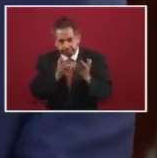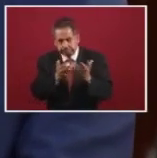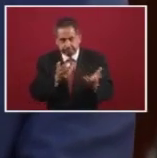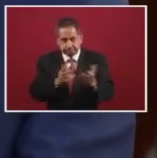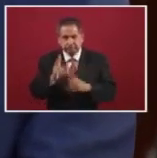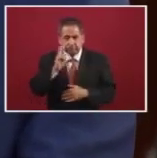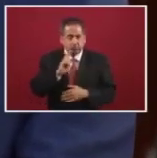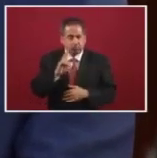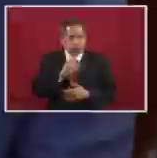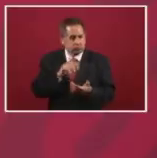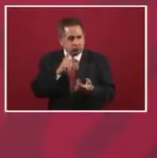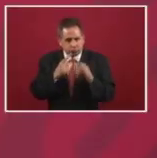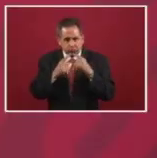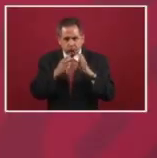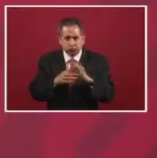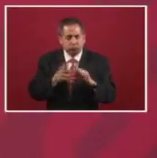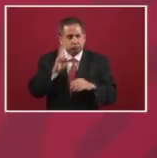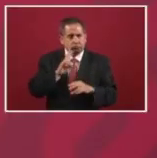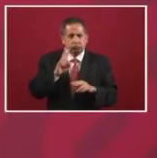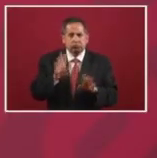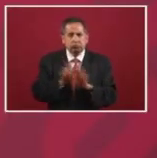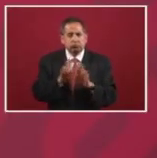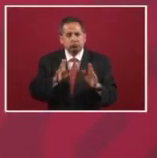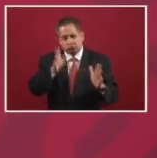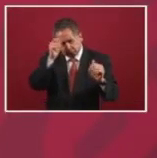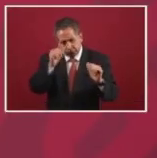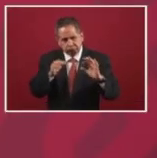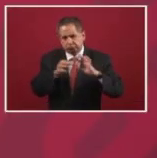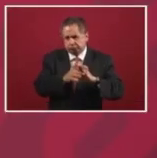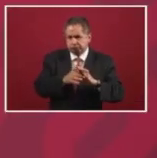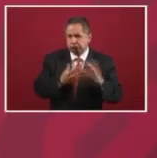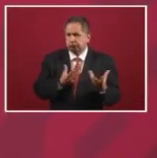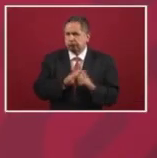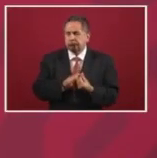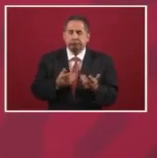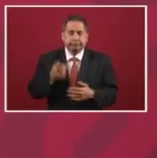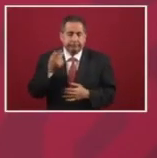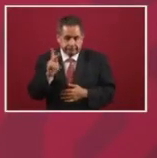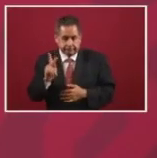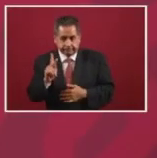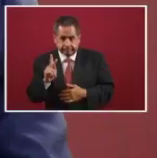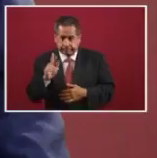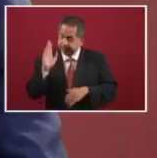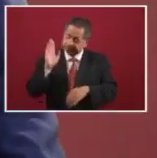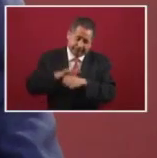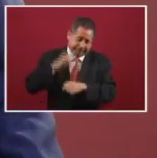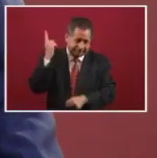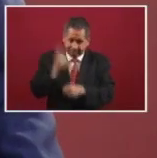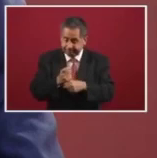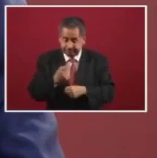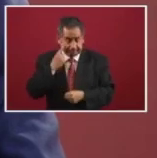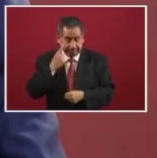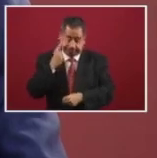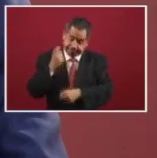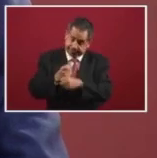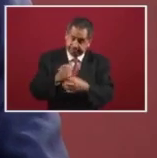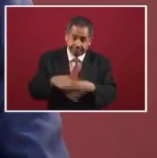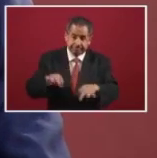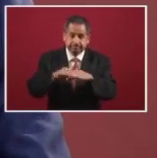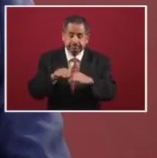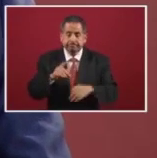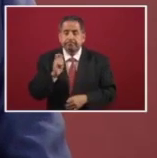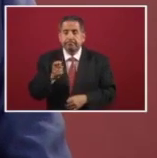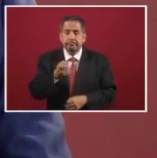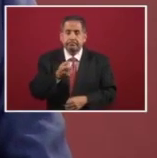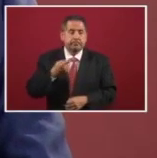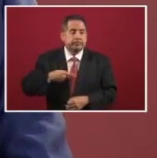estamos llevando a cabo estas acciones de manera conjunta, pero por encima de todo está la